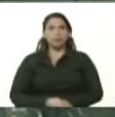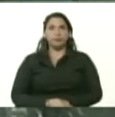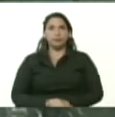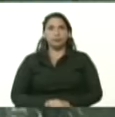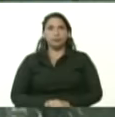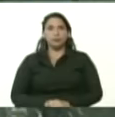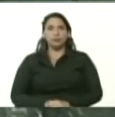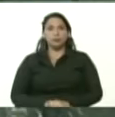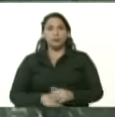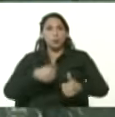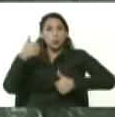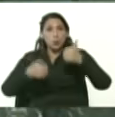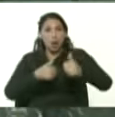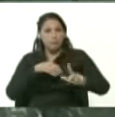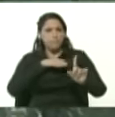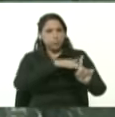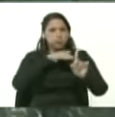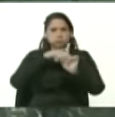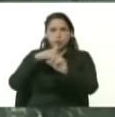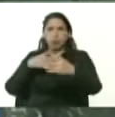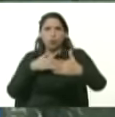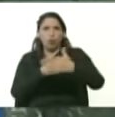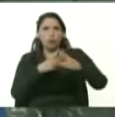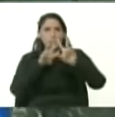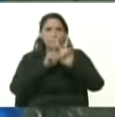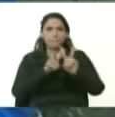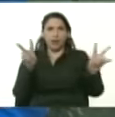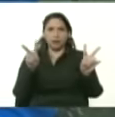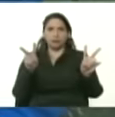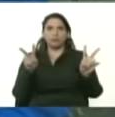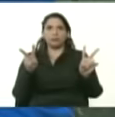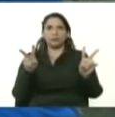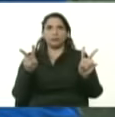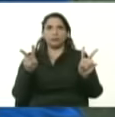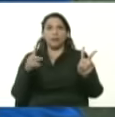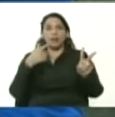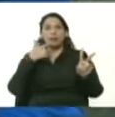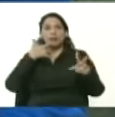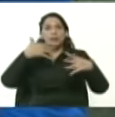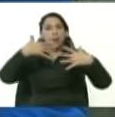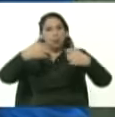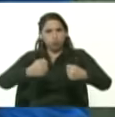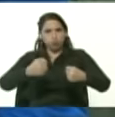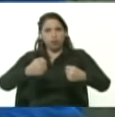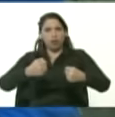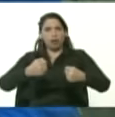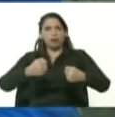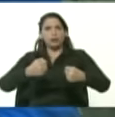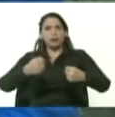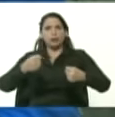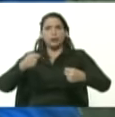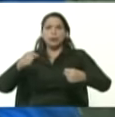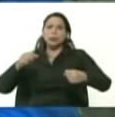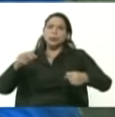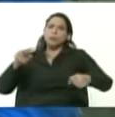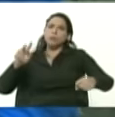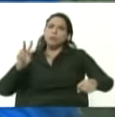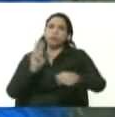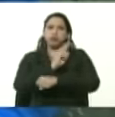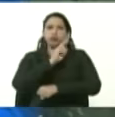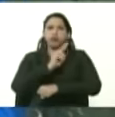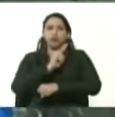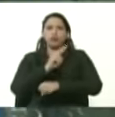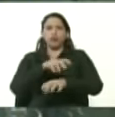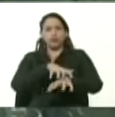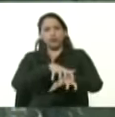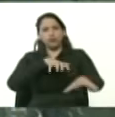cual atenta contra la paz, la seguridad y violenta masivamente los